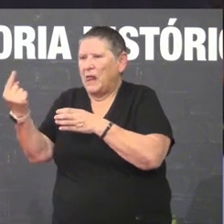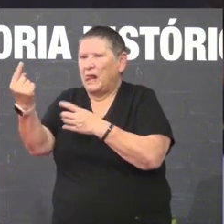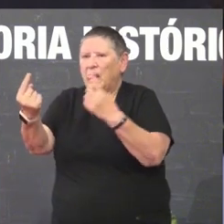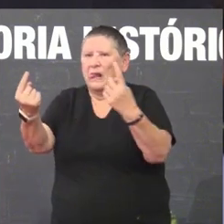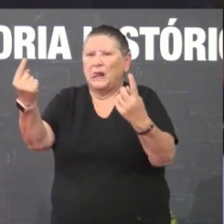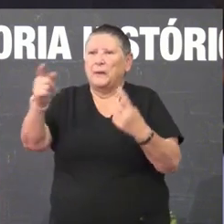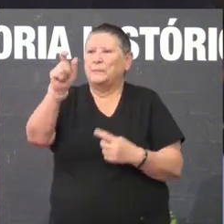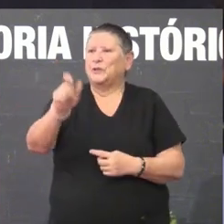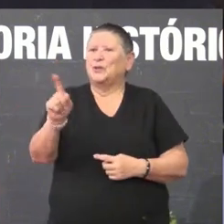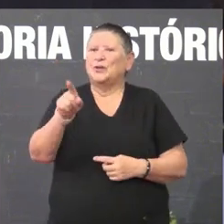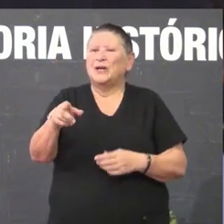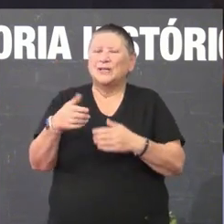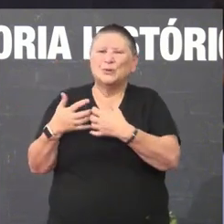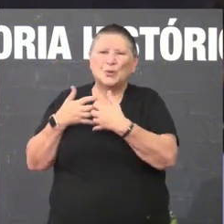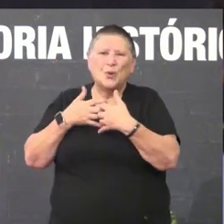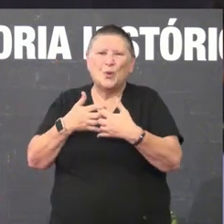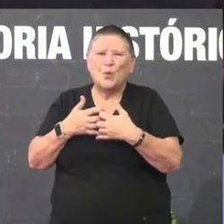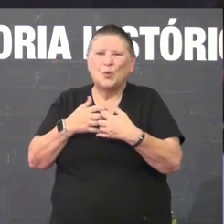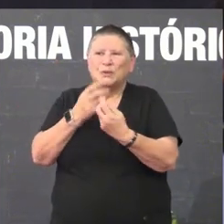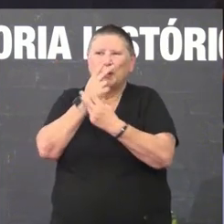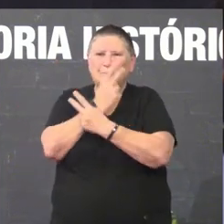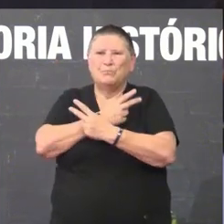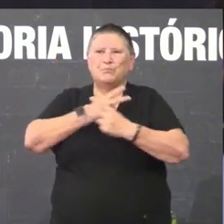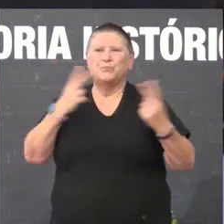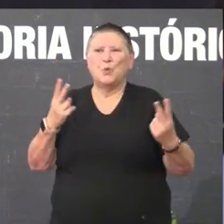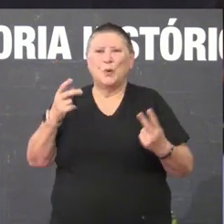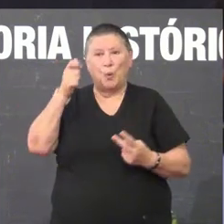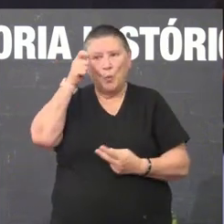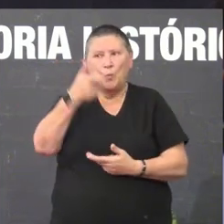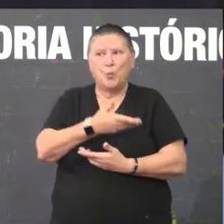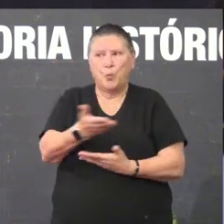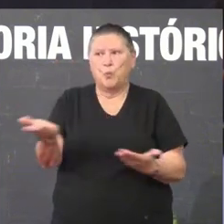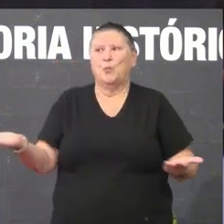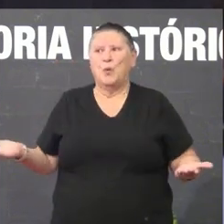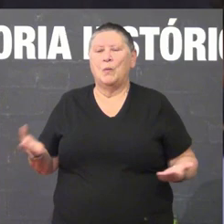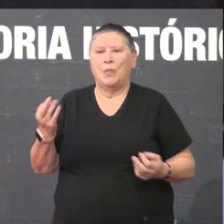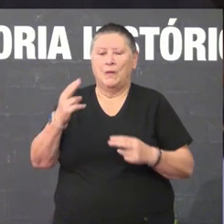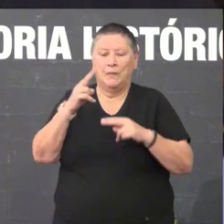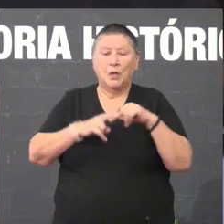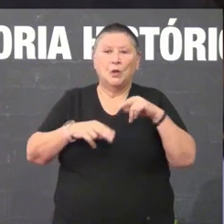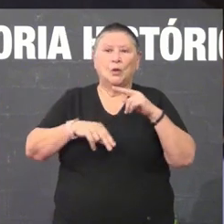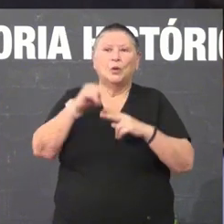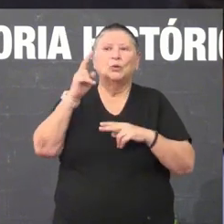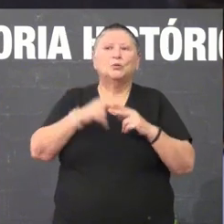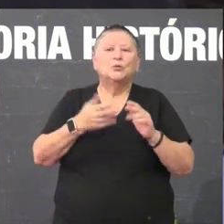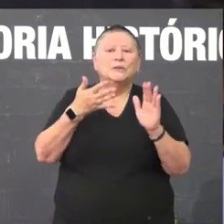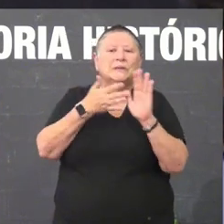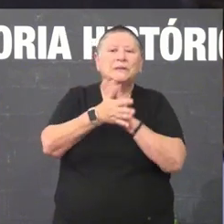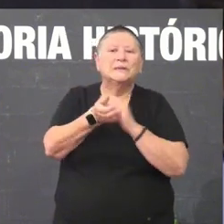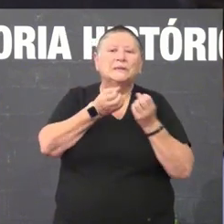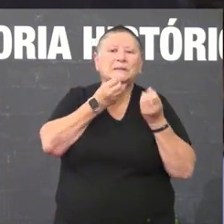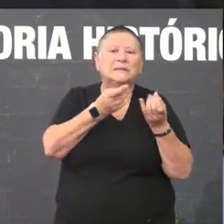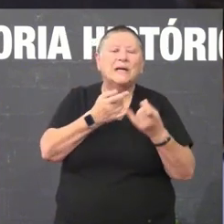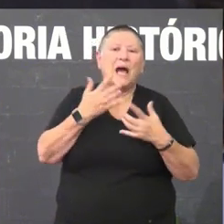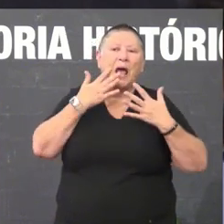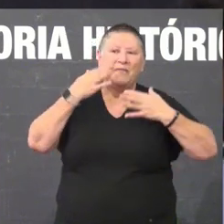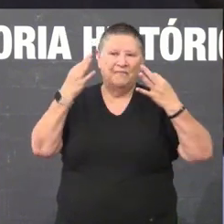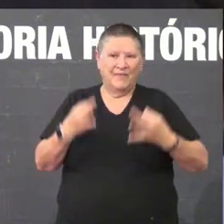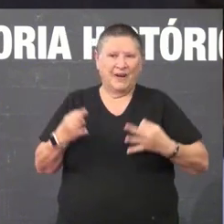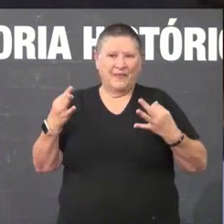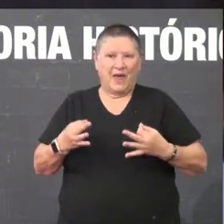una lucha colectiva es una lucha pública de un pueblo por construir un relato verdadero democrático y